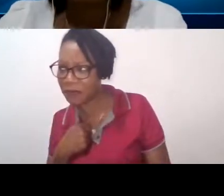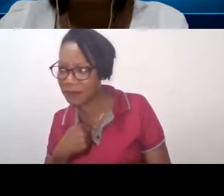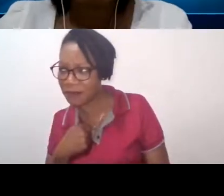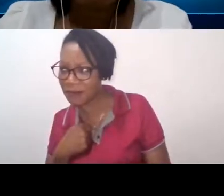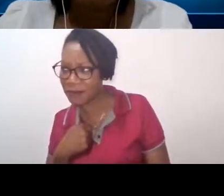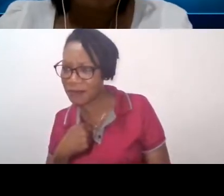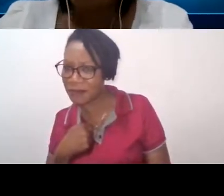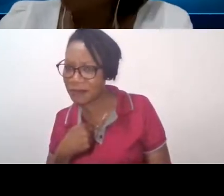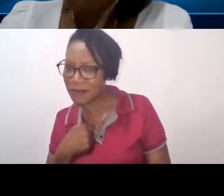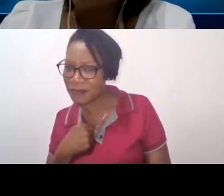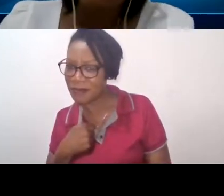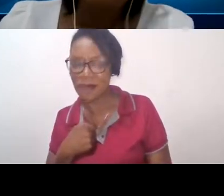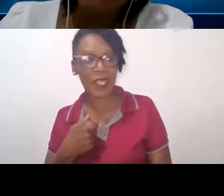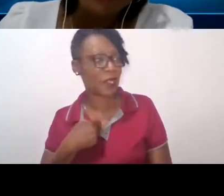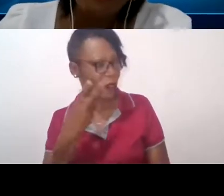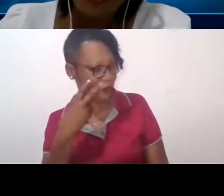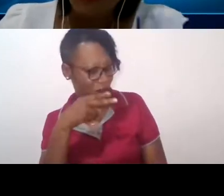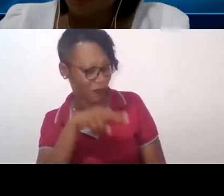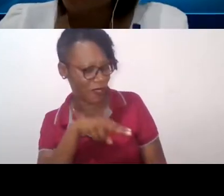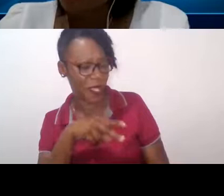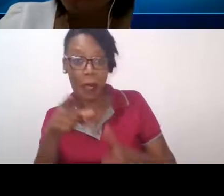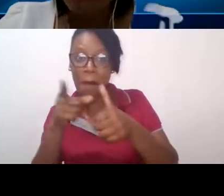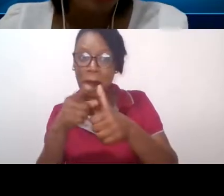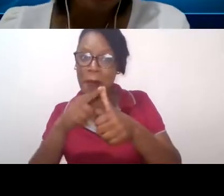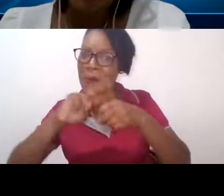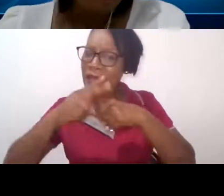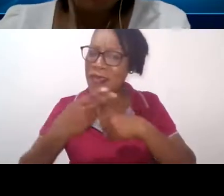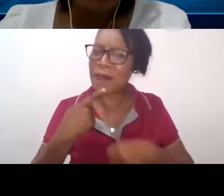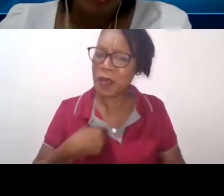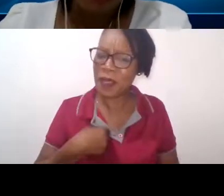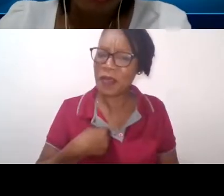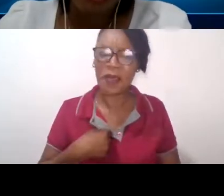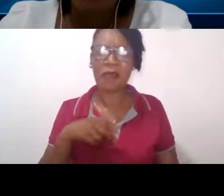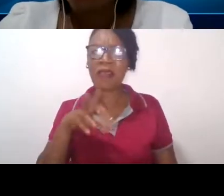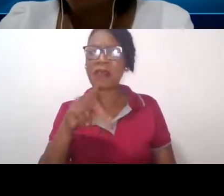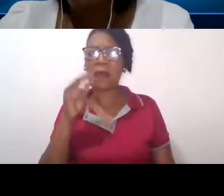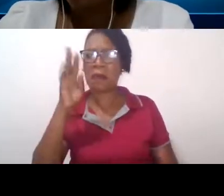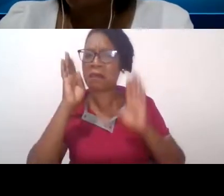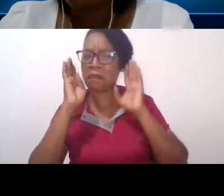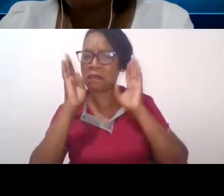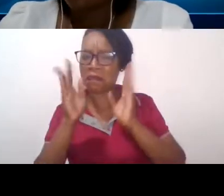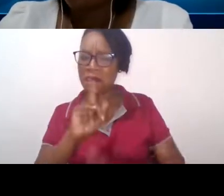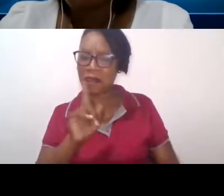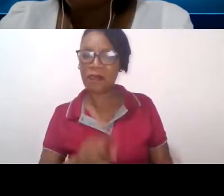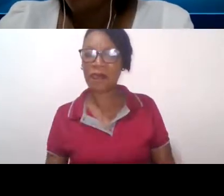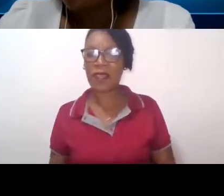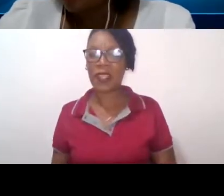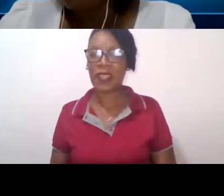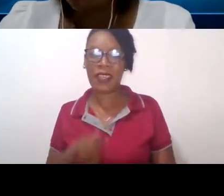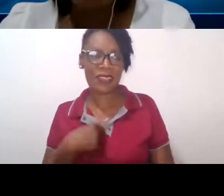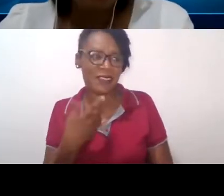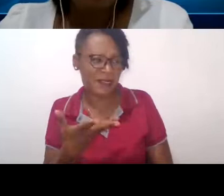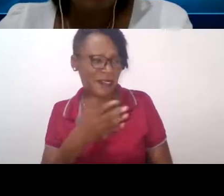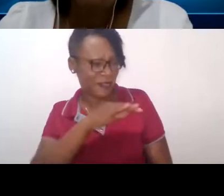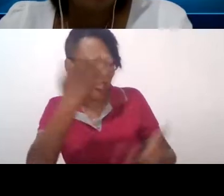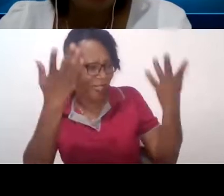Perdón. Y yo lo vi, la primera vez que me lo dijo, yo no le presté mucha atención. Y yo, ya, James,